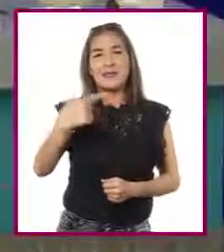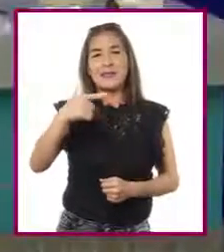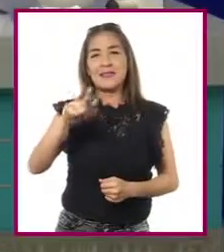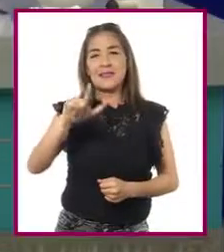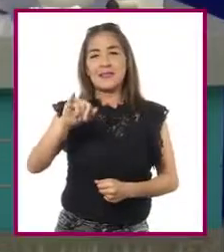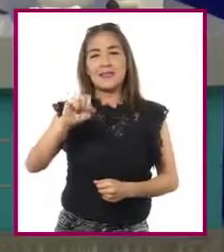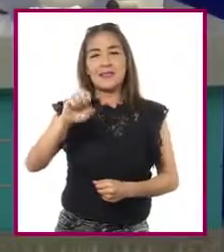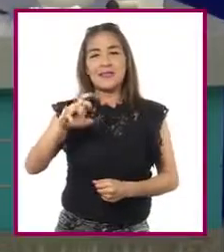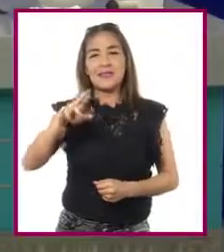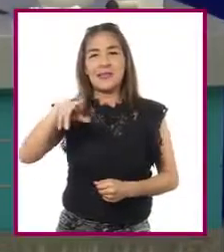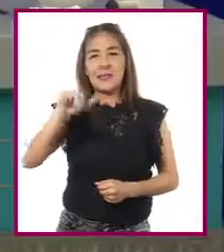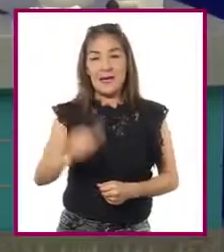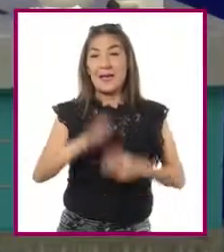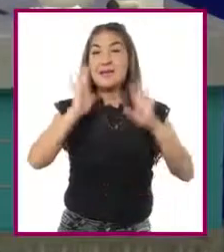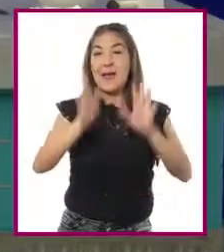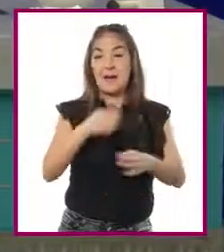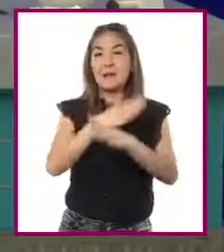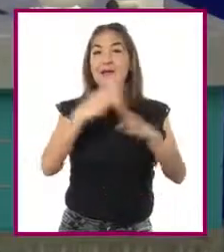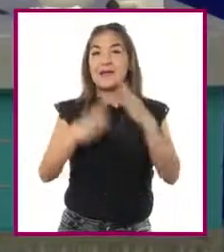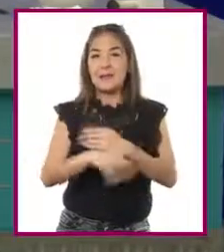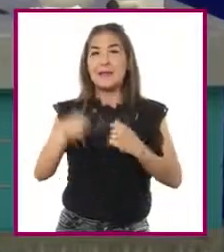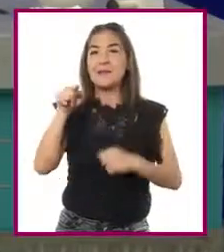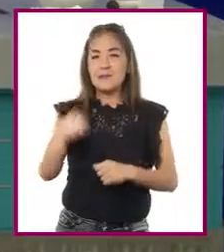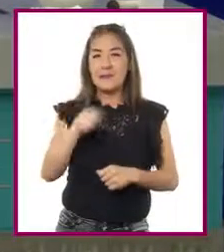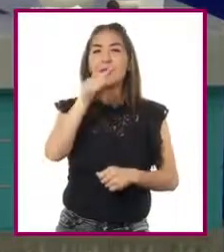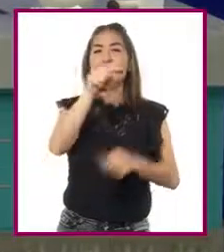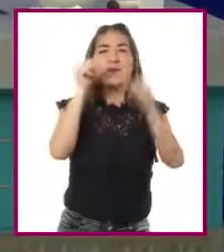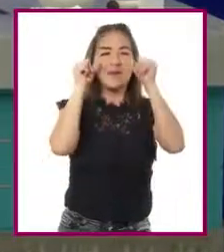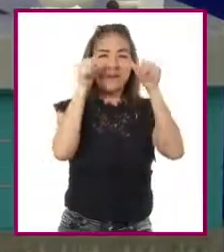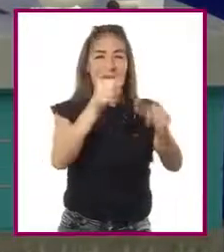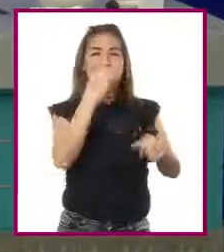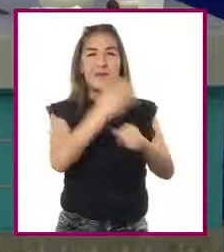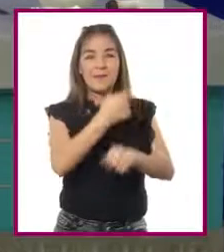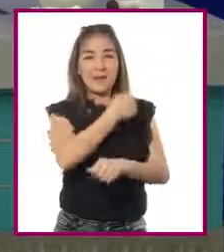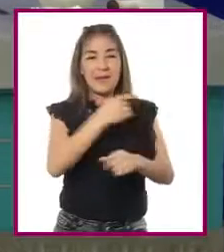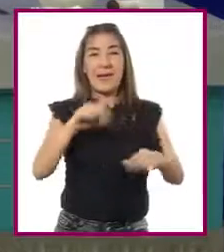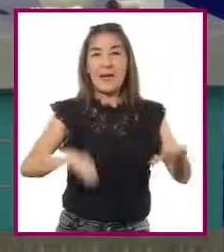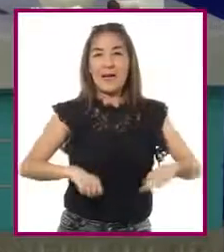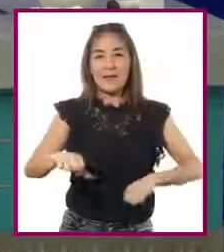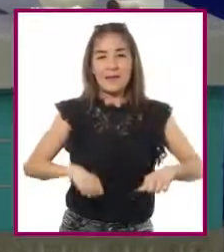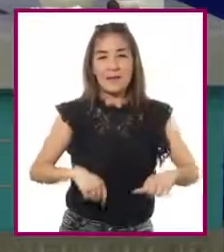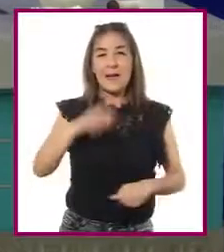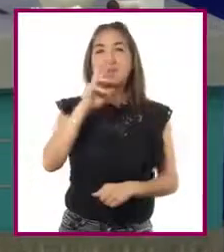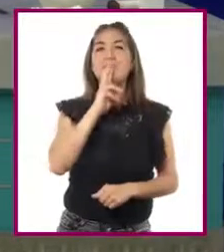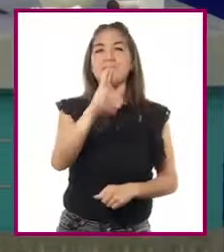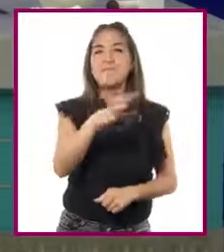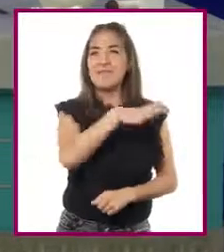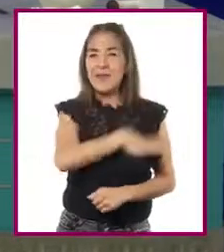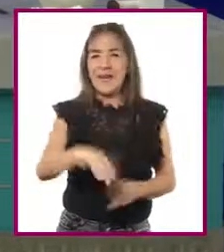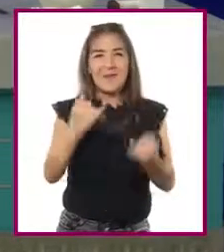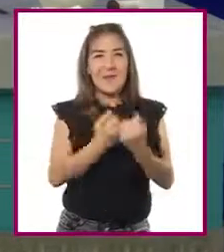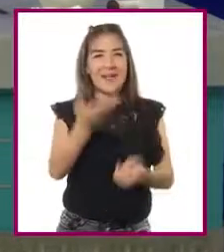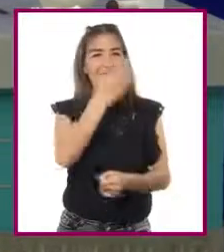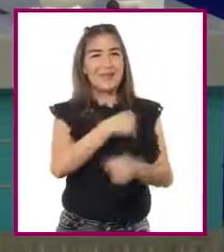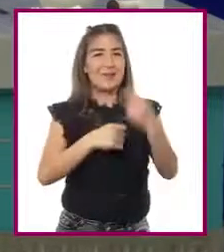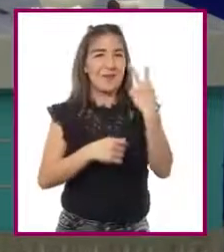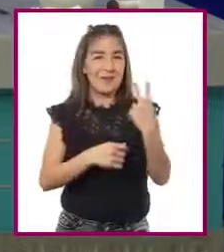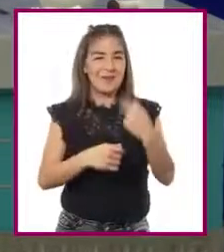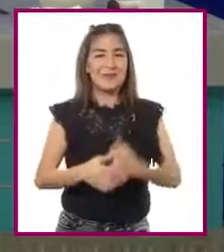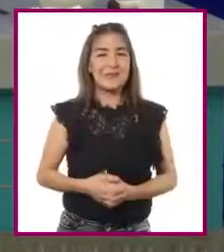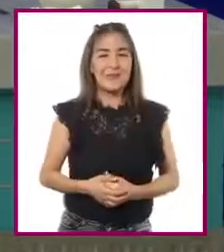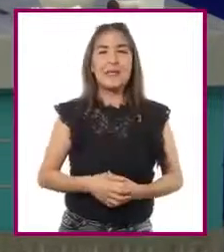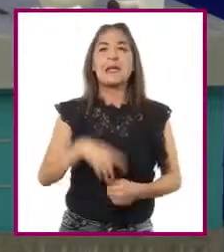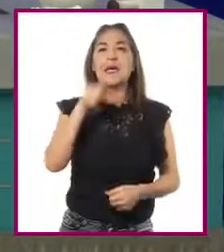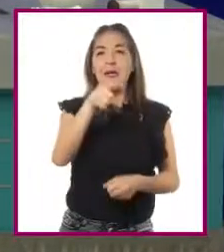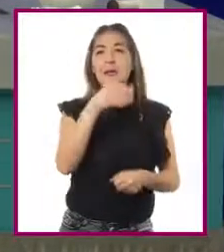Ya que conocemos los materiales, pongamos mucha atención para que esta última actividad resulte igual de impresionante que las anteriores.